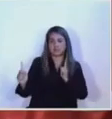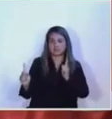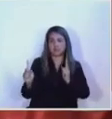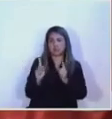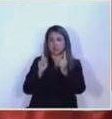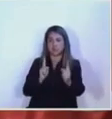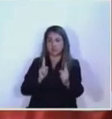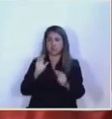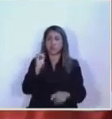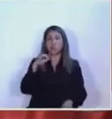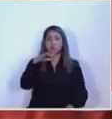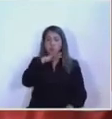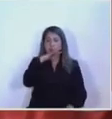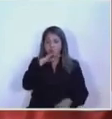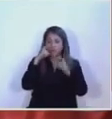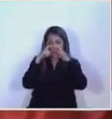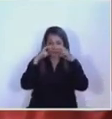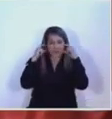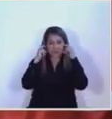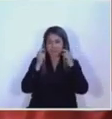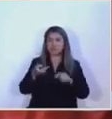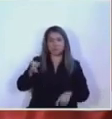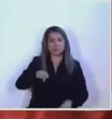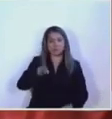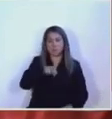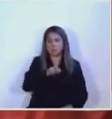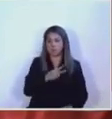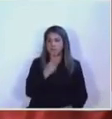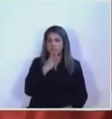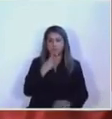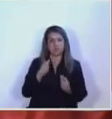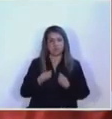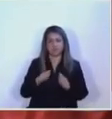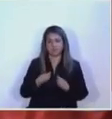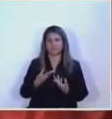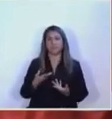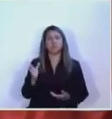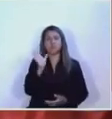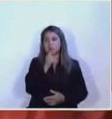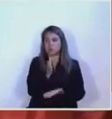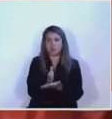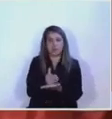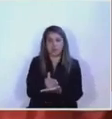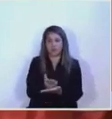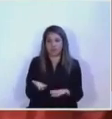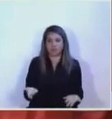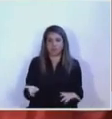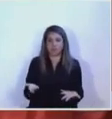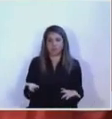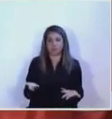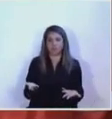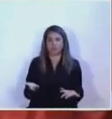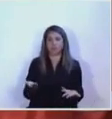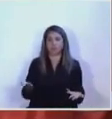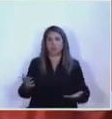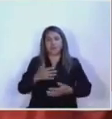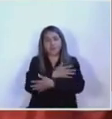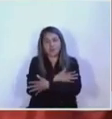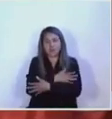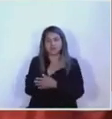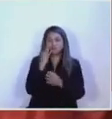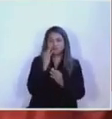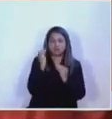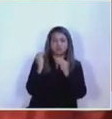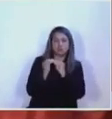o el uso de la mascarilla se hicieron frecuentes en nuestras vidas. No estábamos preparados para un mundo en donde un abrazo o un beso